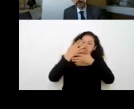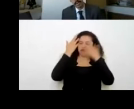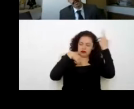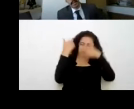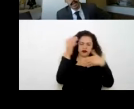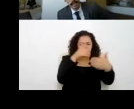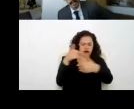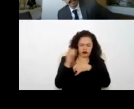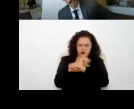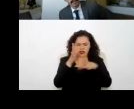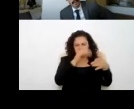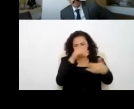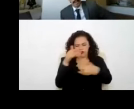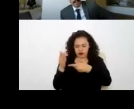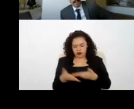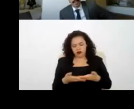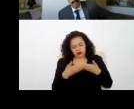información y